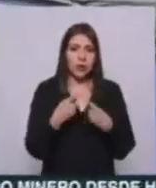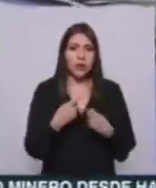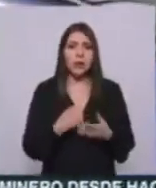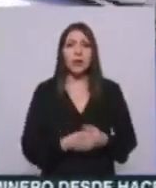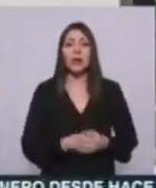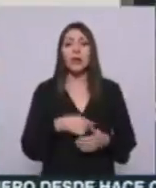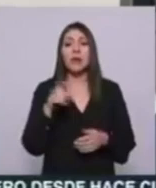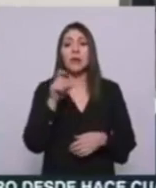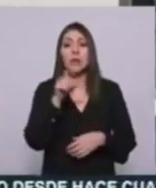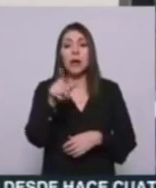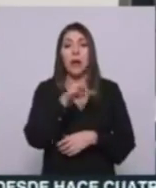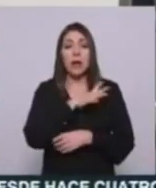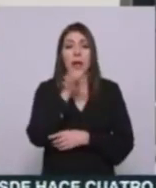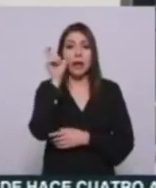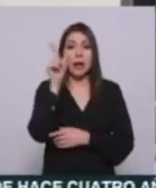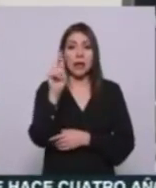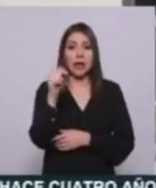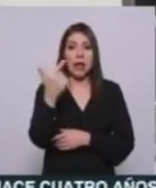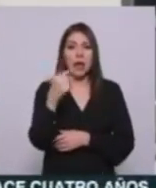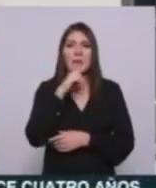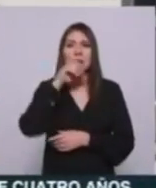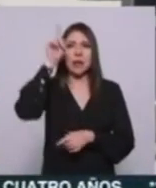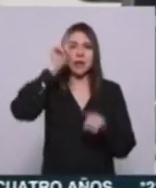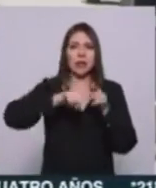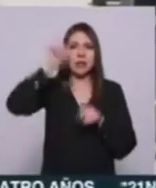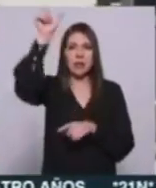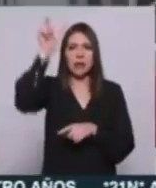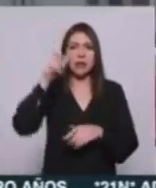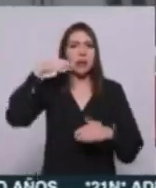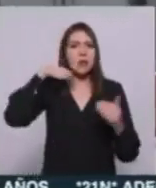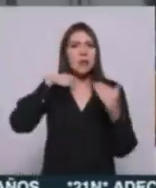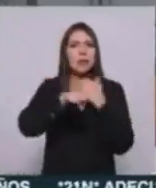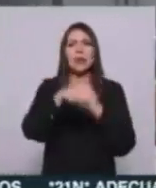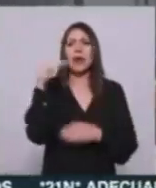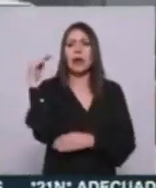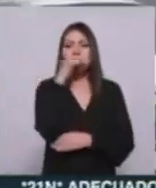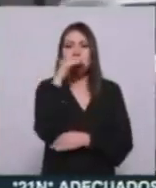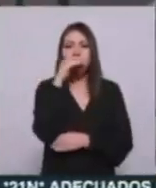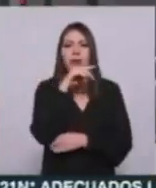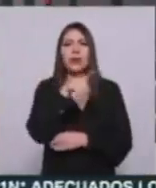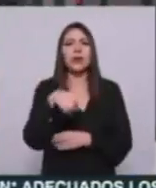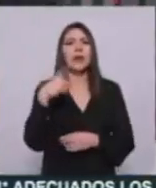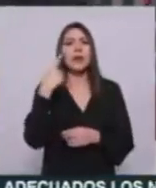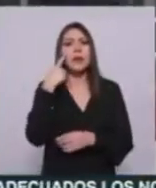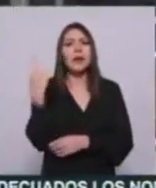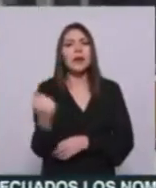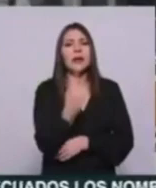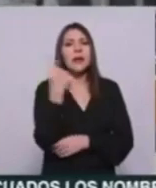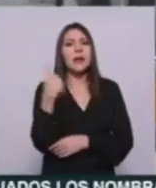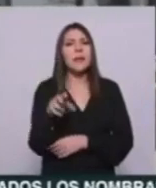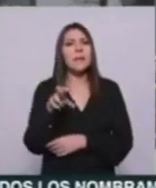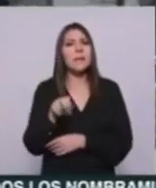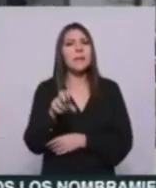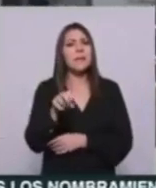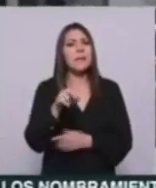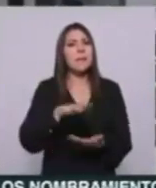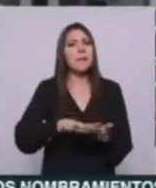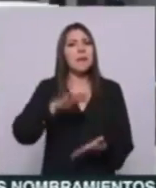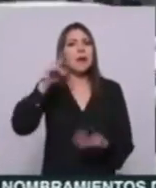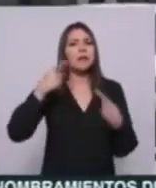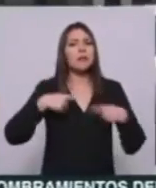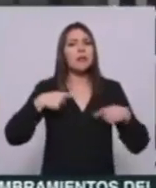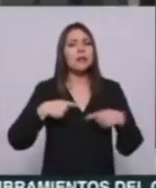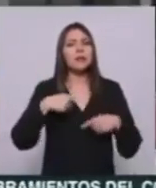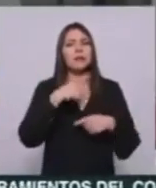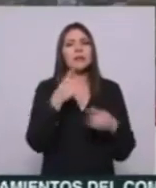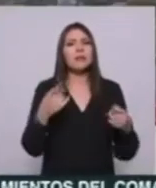que no le cobren nada. La toma de casetas de peaje por parte de manifestantes cada vez es más frecuente, situación que genera un